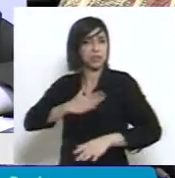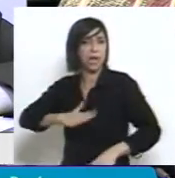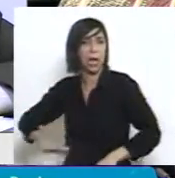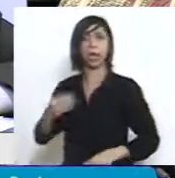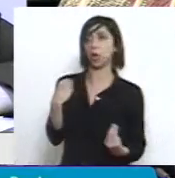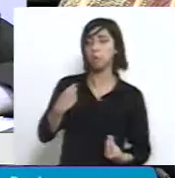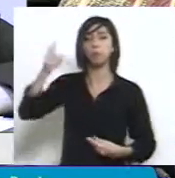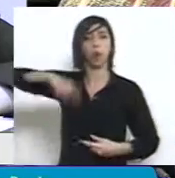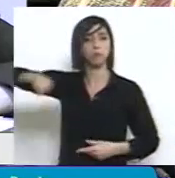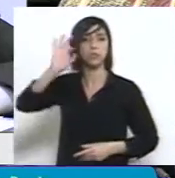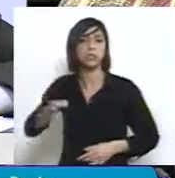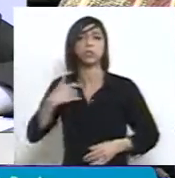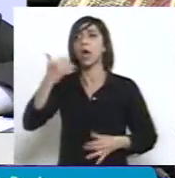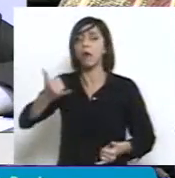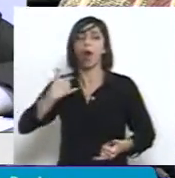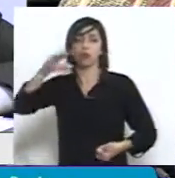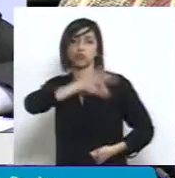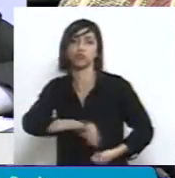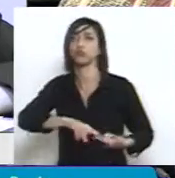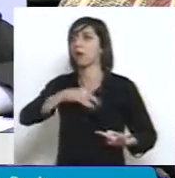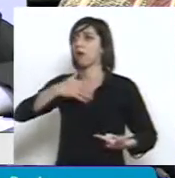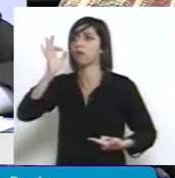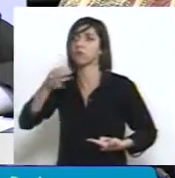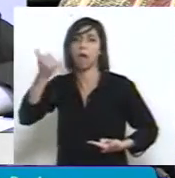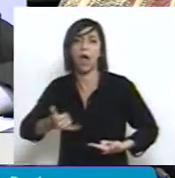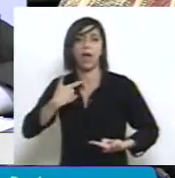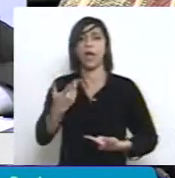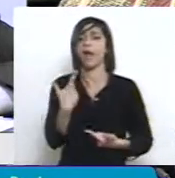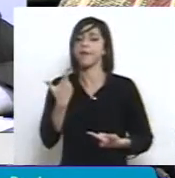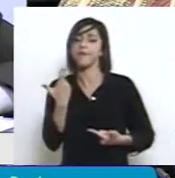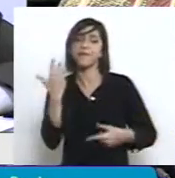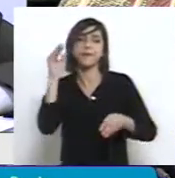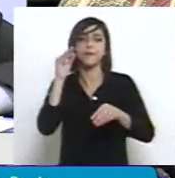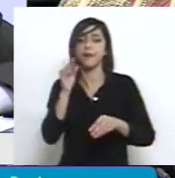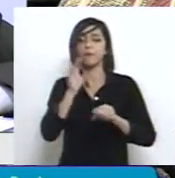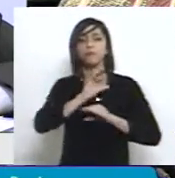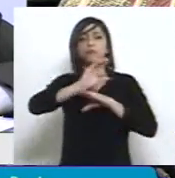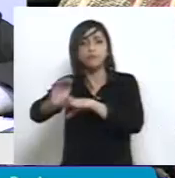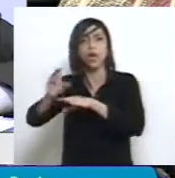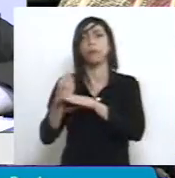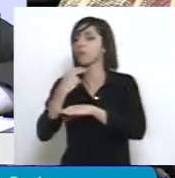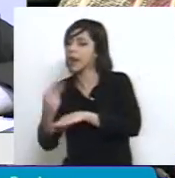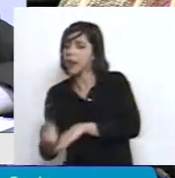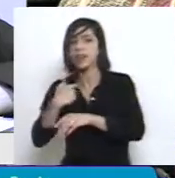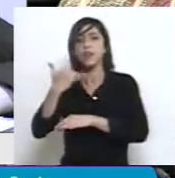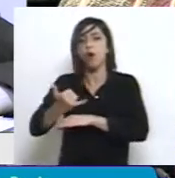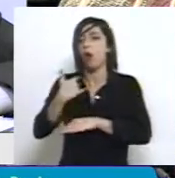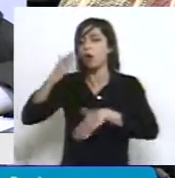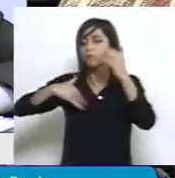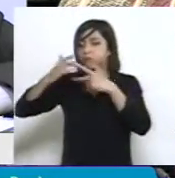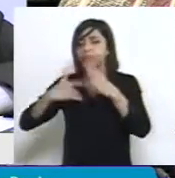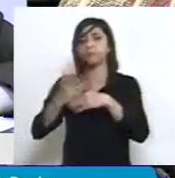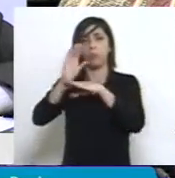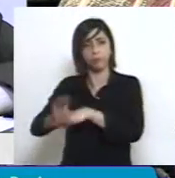es el que le garantiza haberes previsionales, es el que le garantiza asignación por hijo, es el que le garantiza inversión en infraestructura, es el que